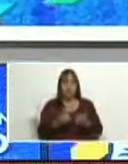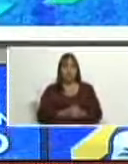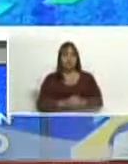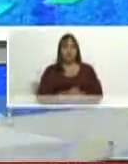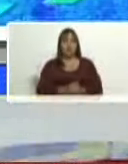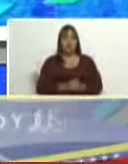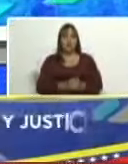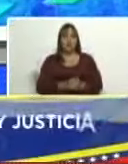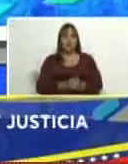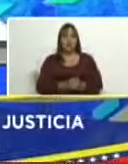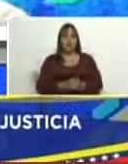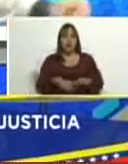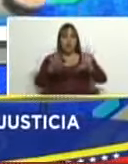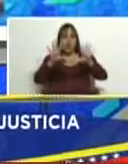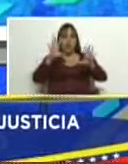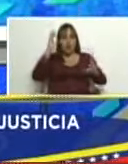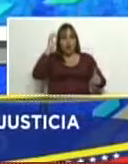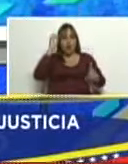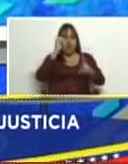los 10 vértices.